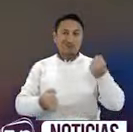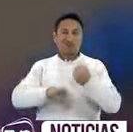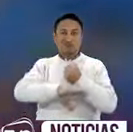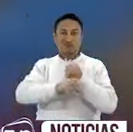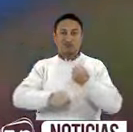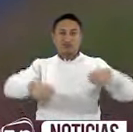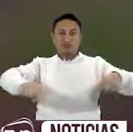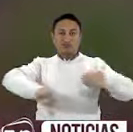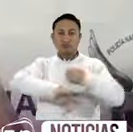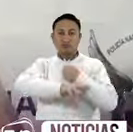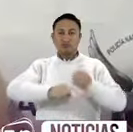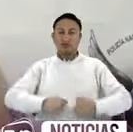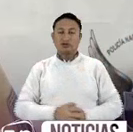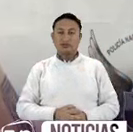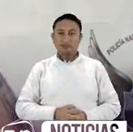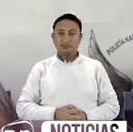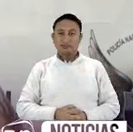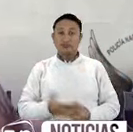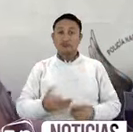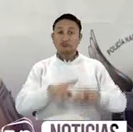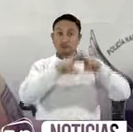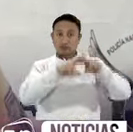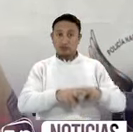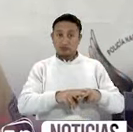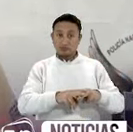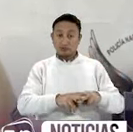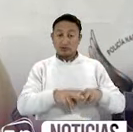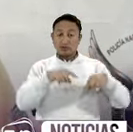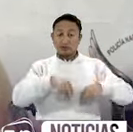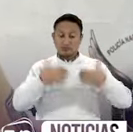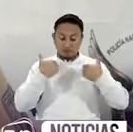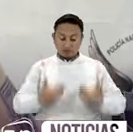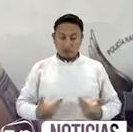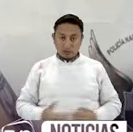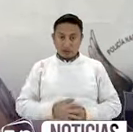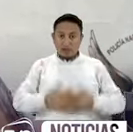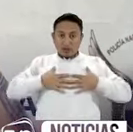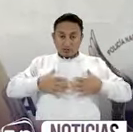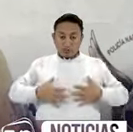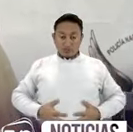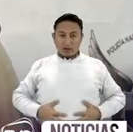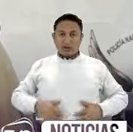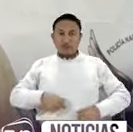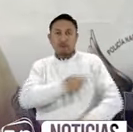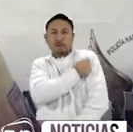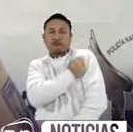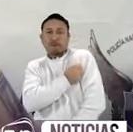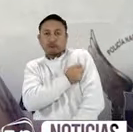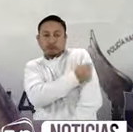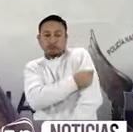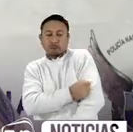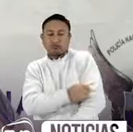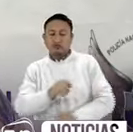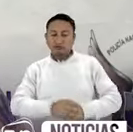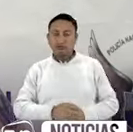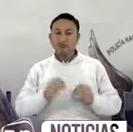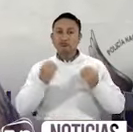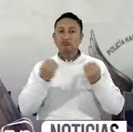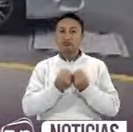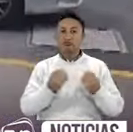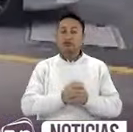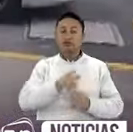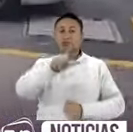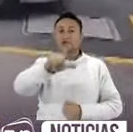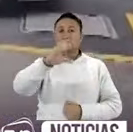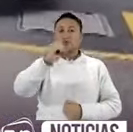y motocicletas. Entonces hemos verificado dentro de su cuerpo varias tatuajes referente a la organización de los